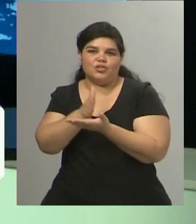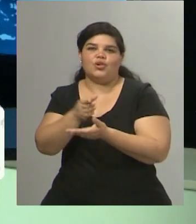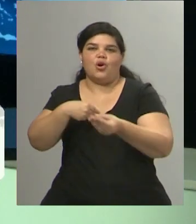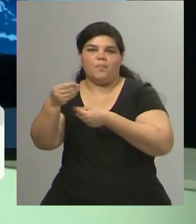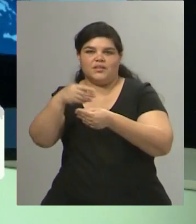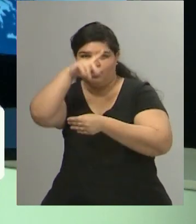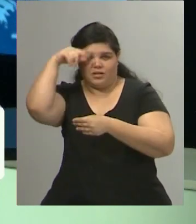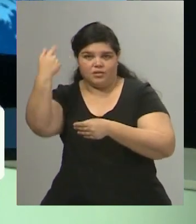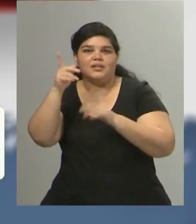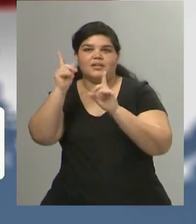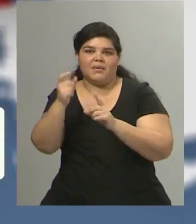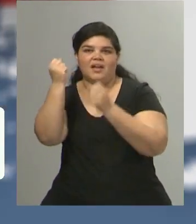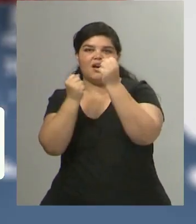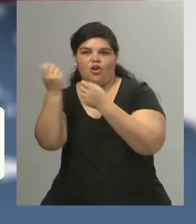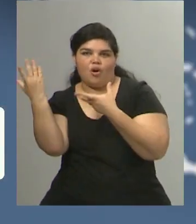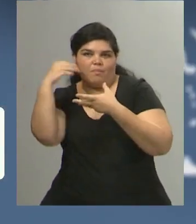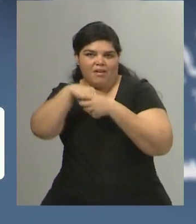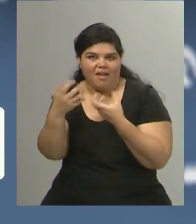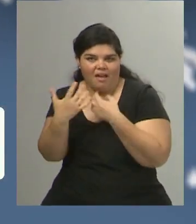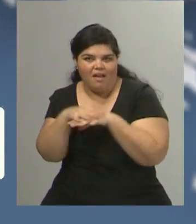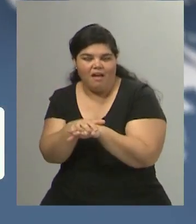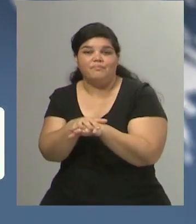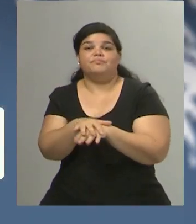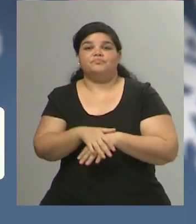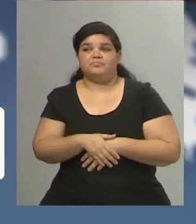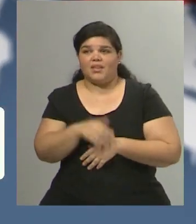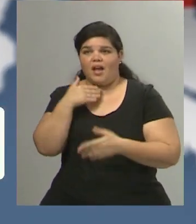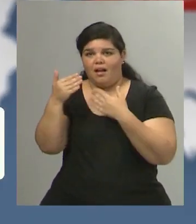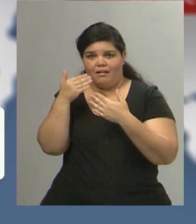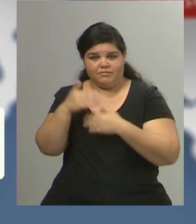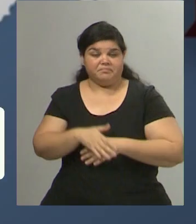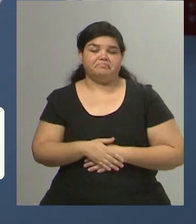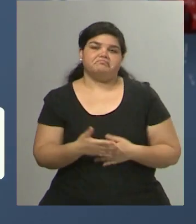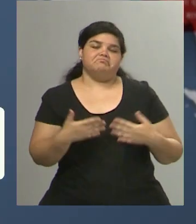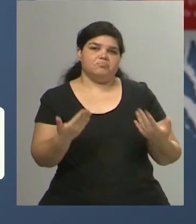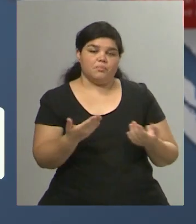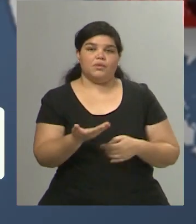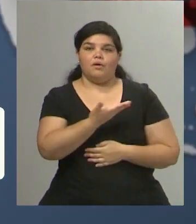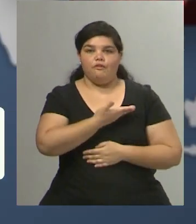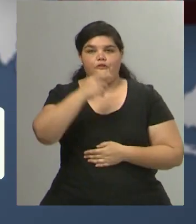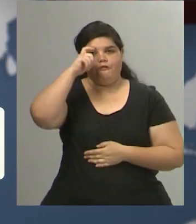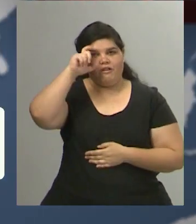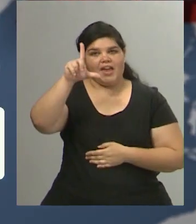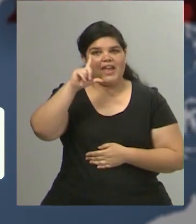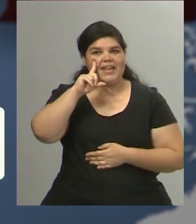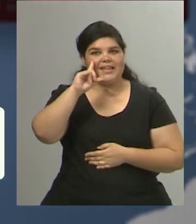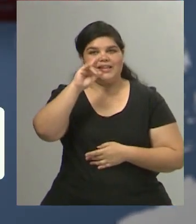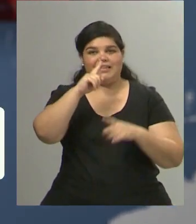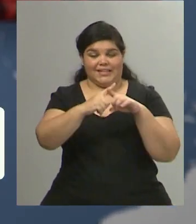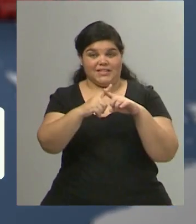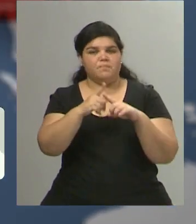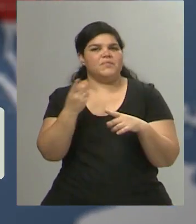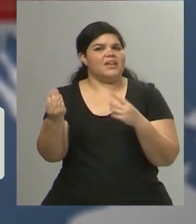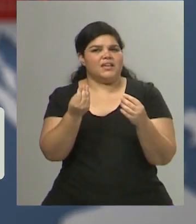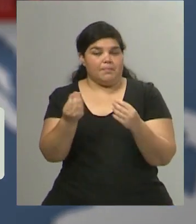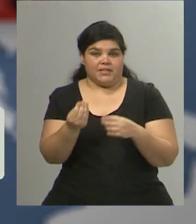Integración Económica. Félix, una de las cuestiones que se está discutiendo, que comienza a partir de este momento, es el hecho de que Argentina